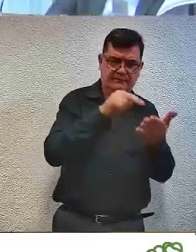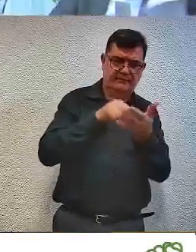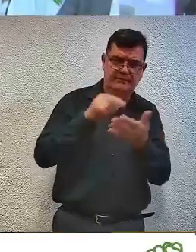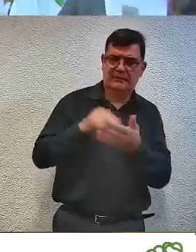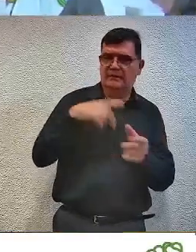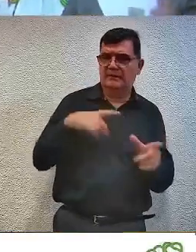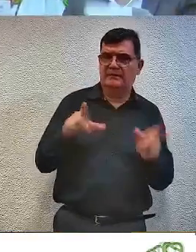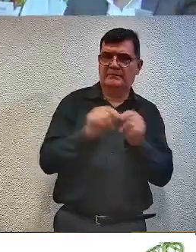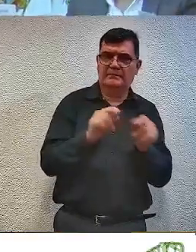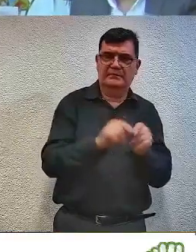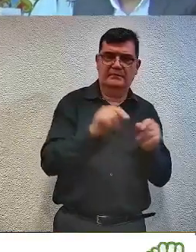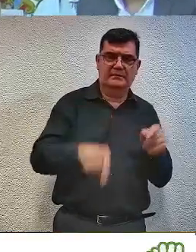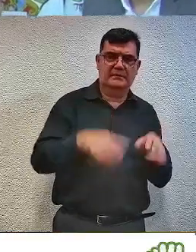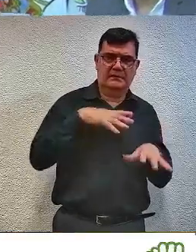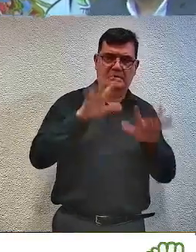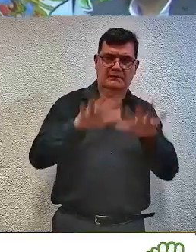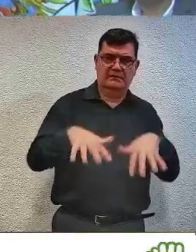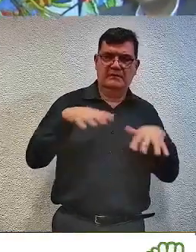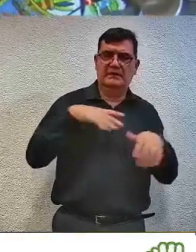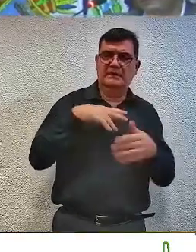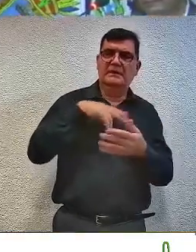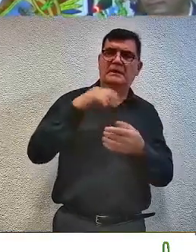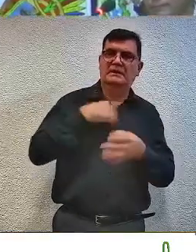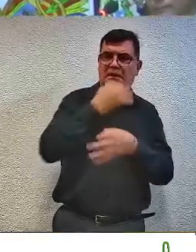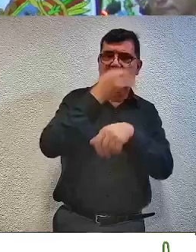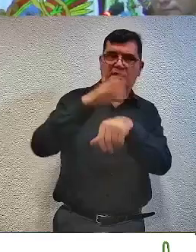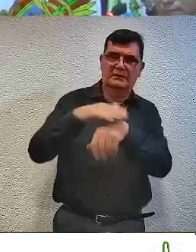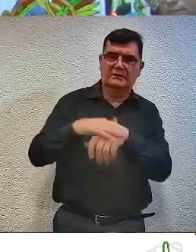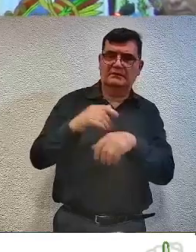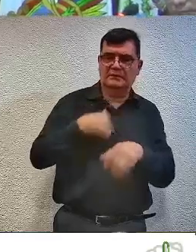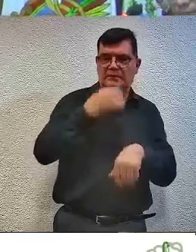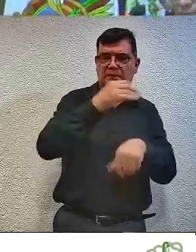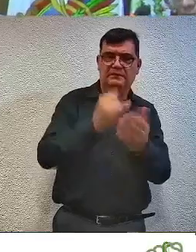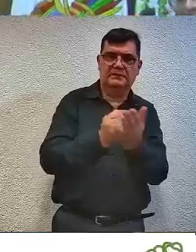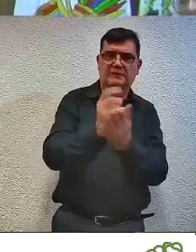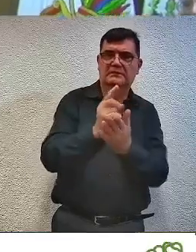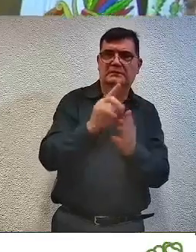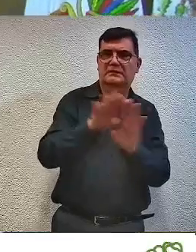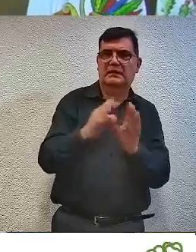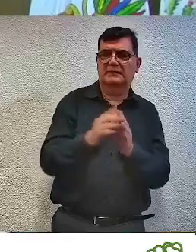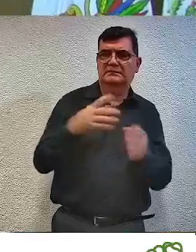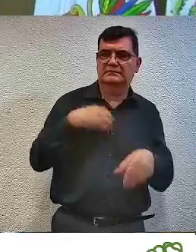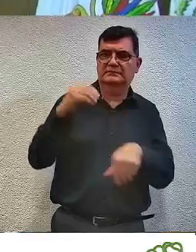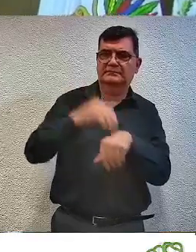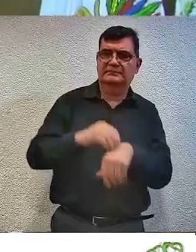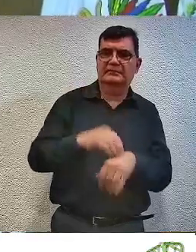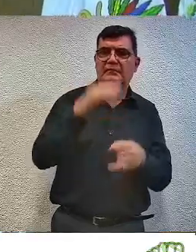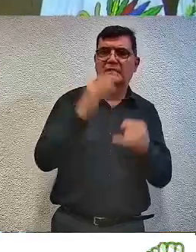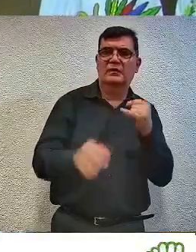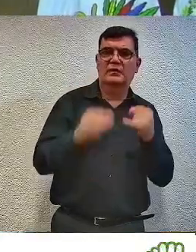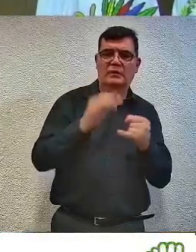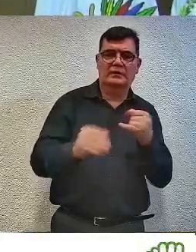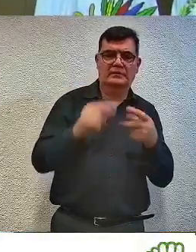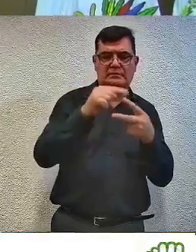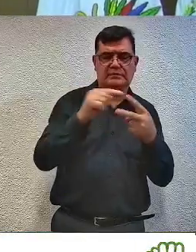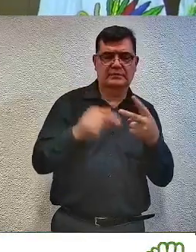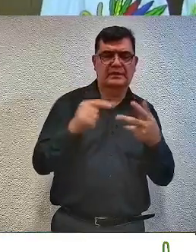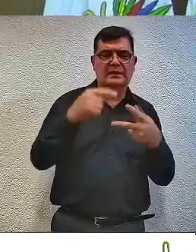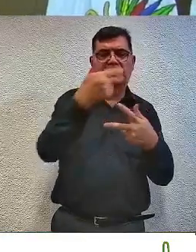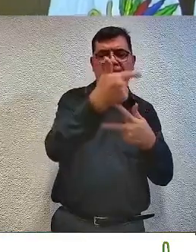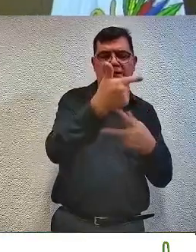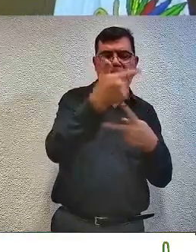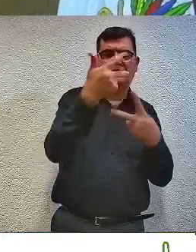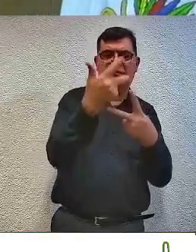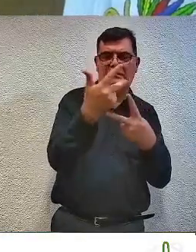la conclusión de la presente sesión y notifíquese conforme a derecho corresponda. Los últimos puntos, 7, 8 y